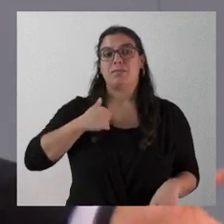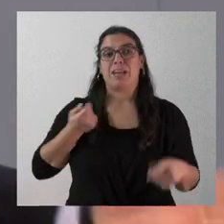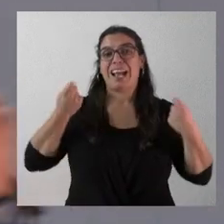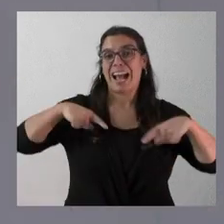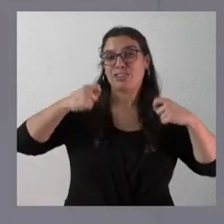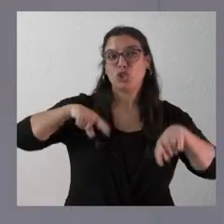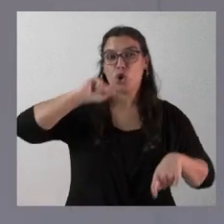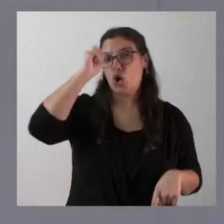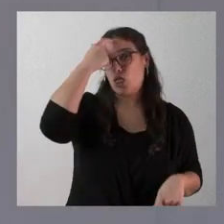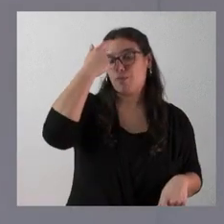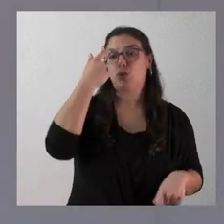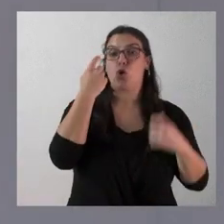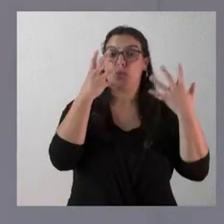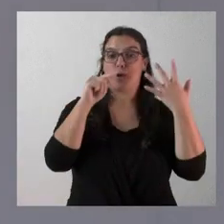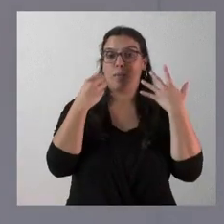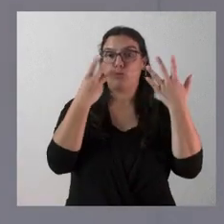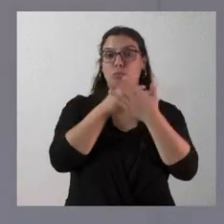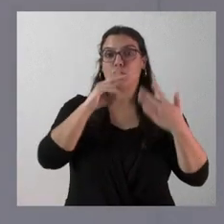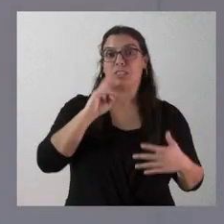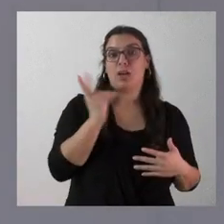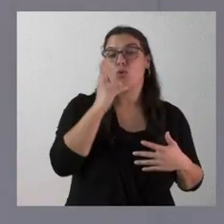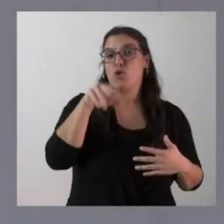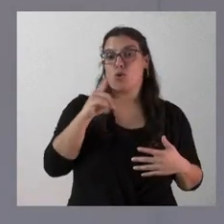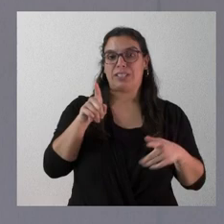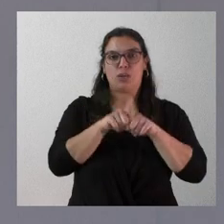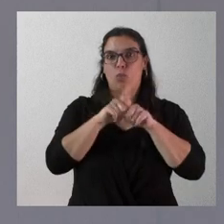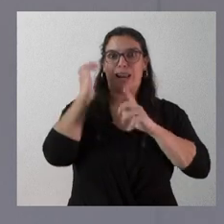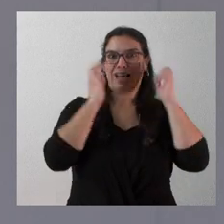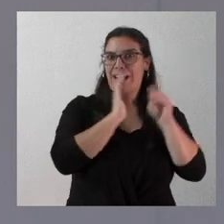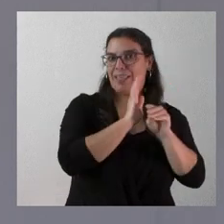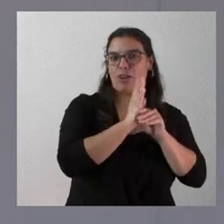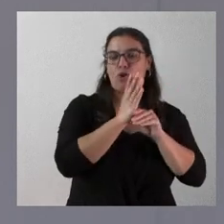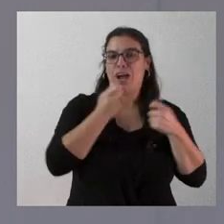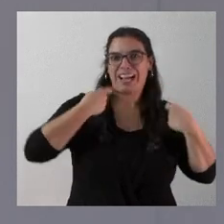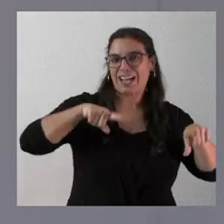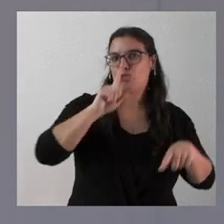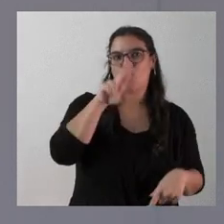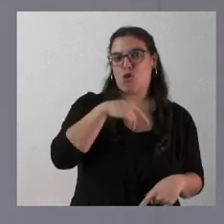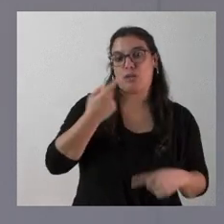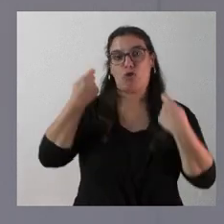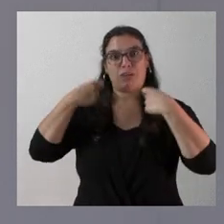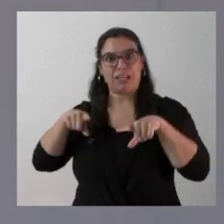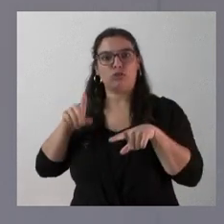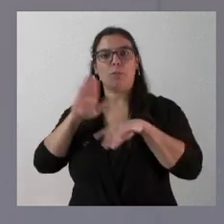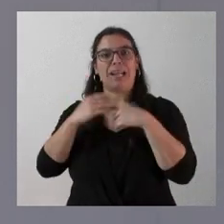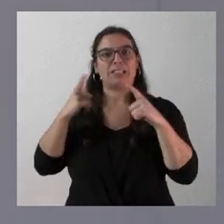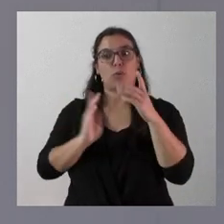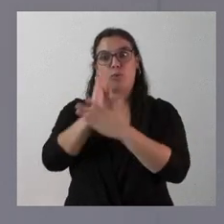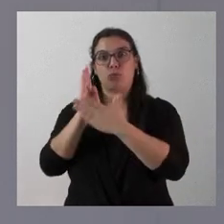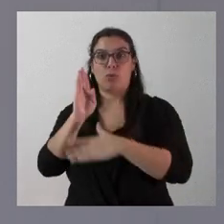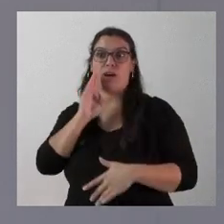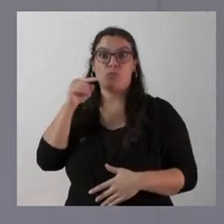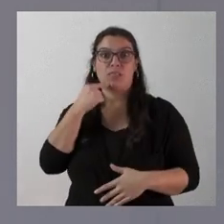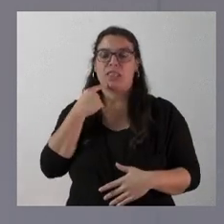estos 9,8 millones de euros que destinamos al sector ganadero como los 32.000 que ayudamos al sector productivo que usted señale